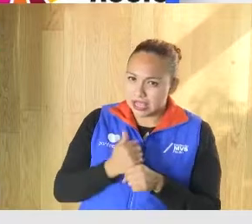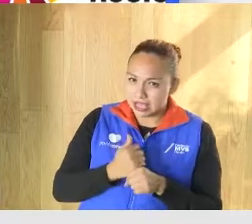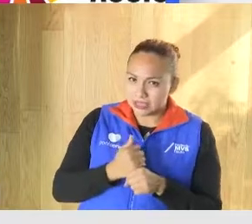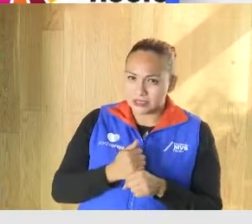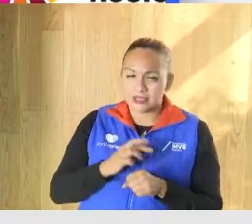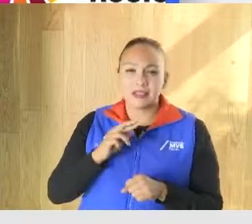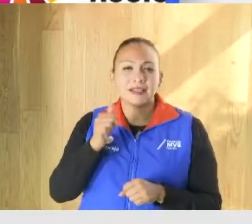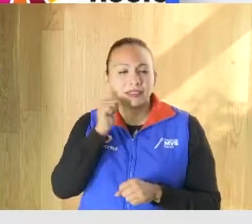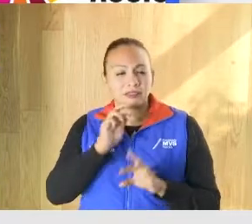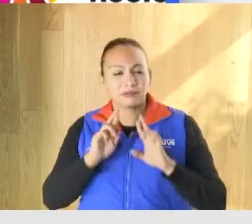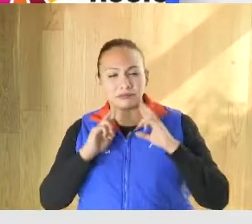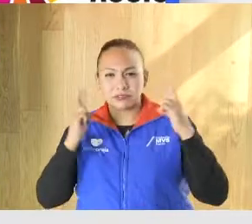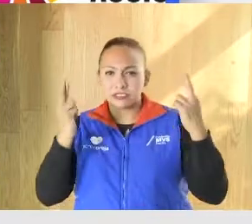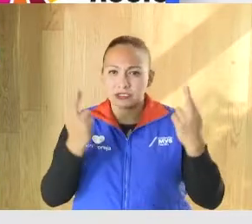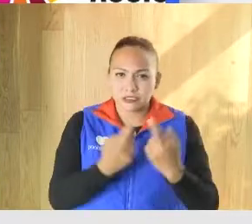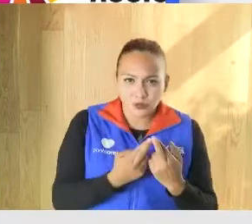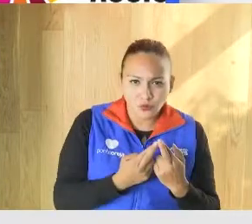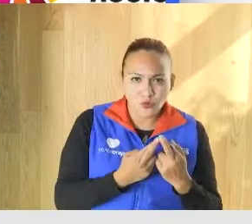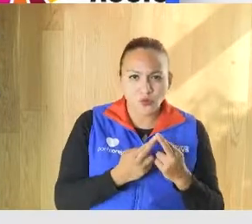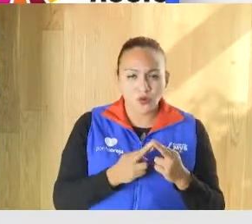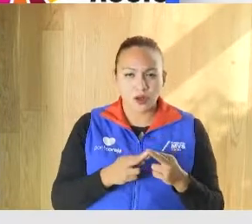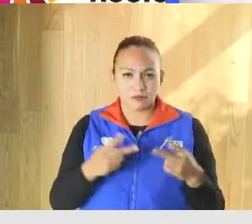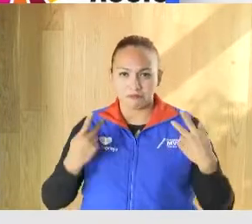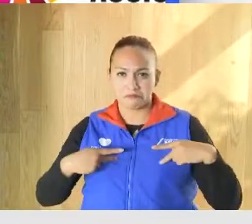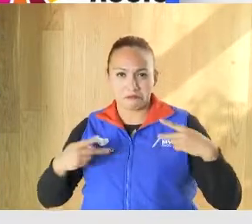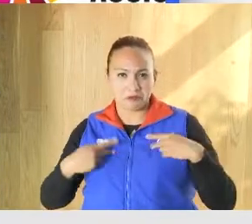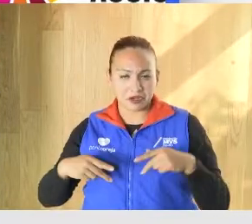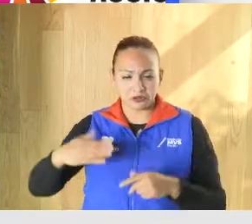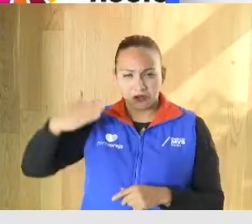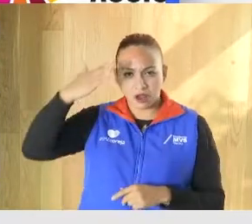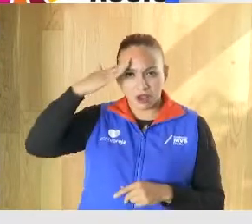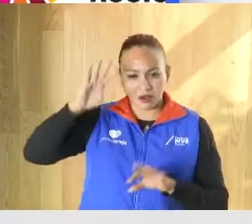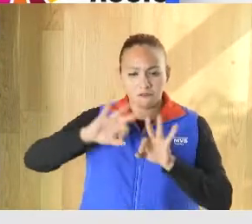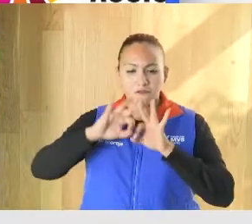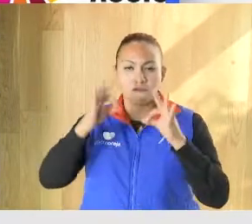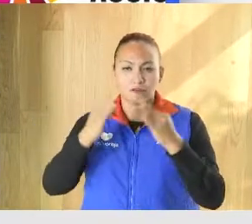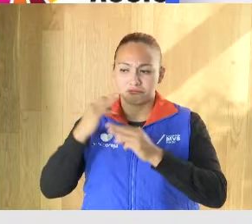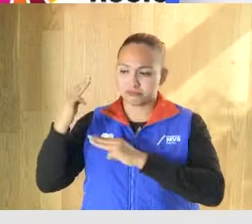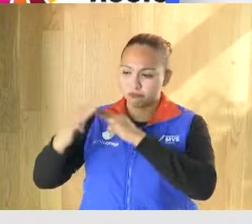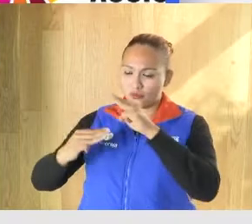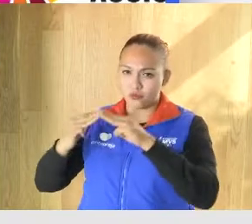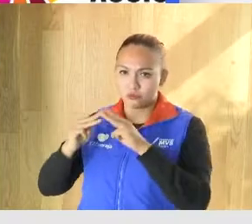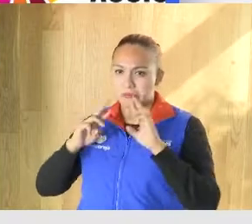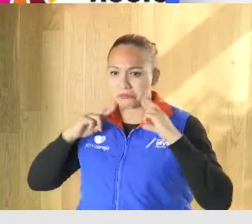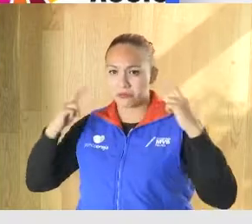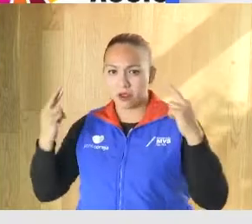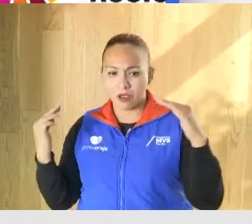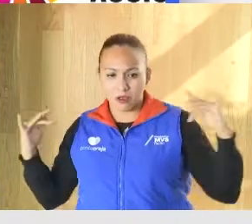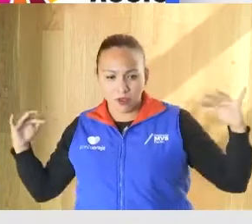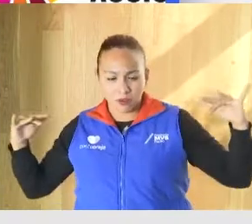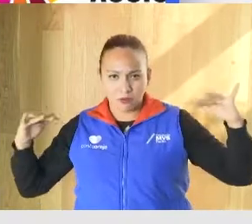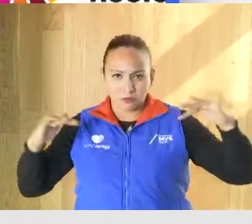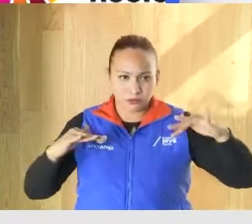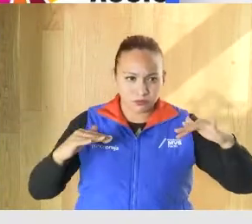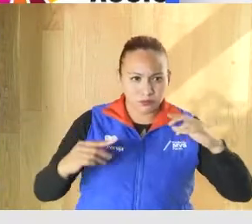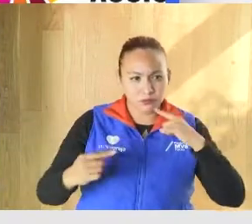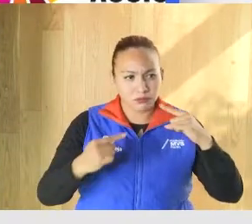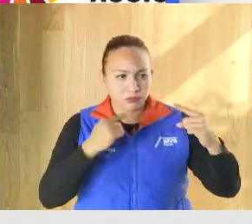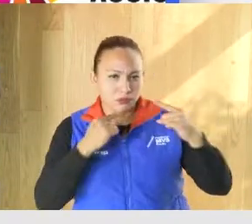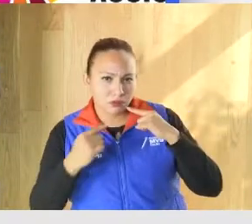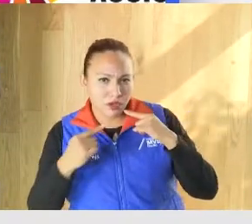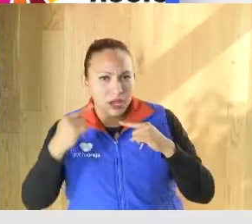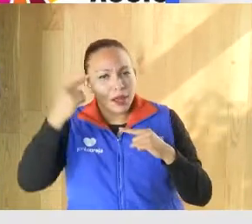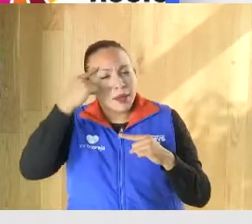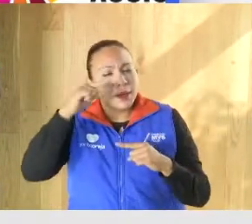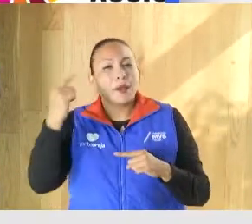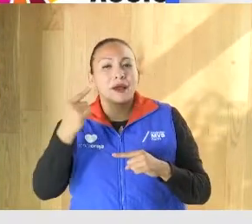se reúnen, digamos, los stakeholders más importantes a nivel global, y se lanzaba el manifiesto de Davos por un llamado